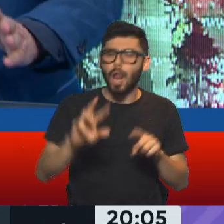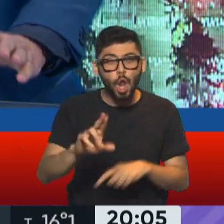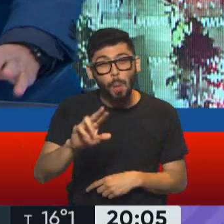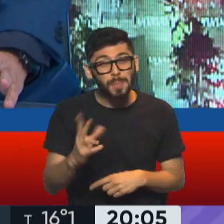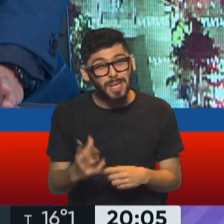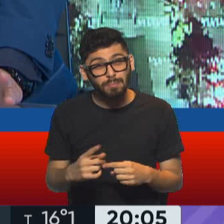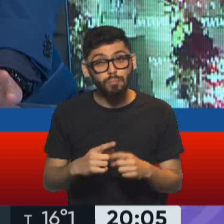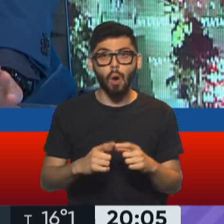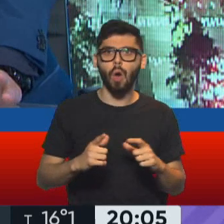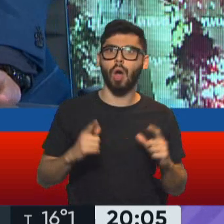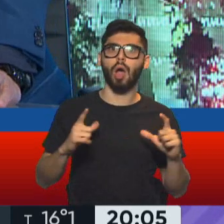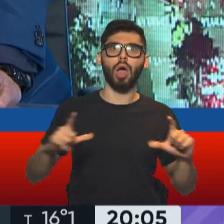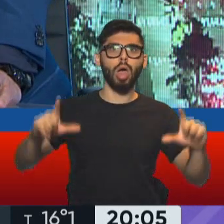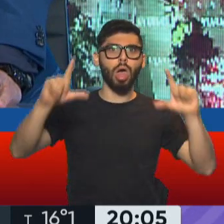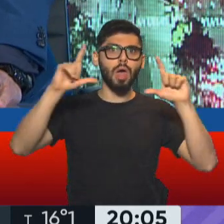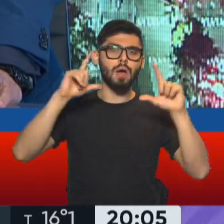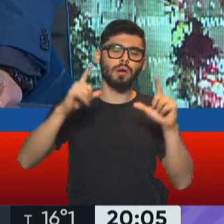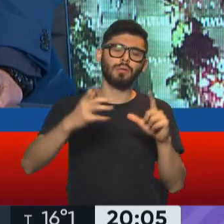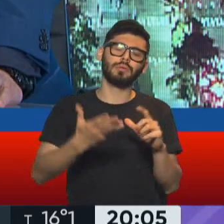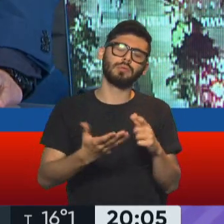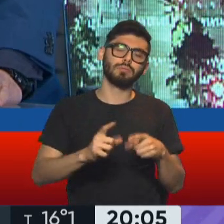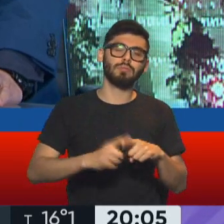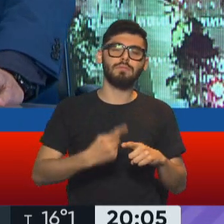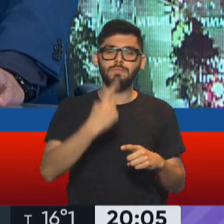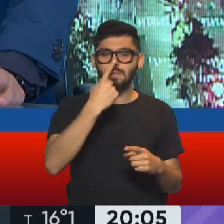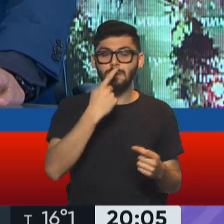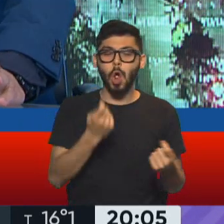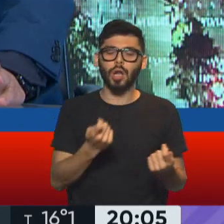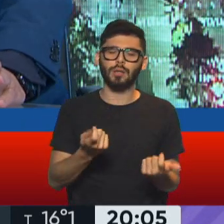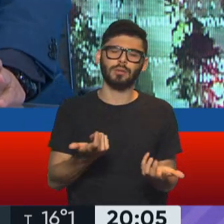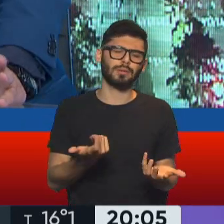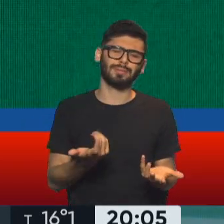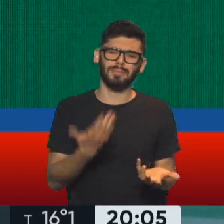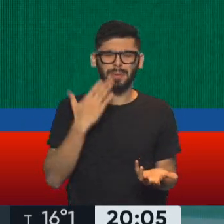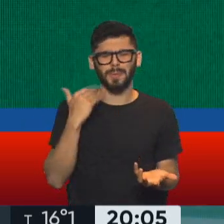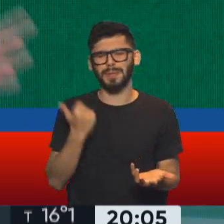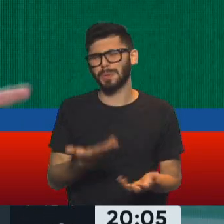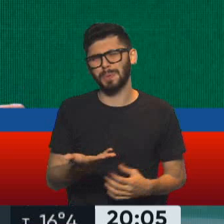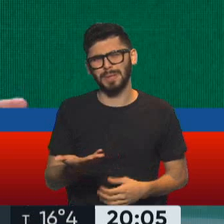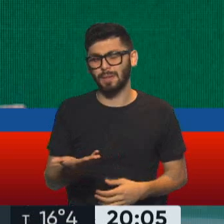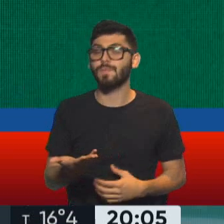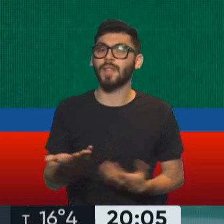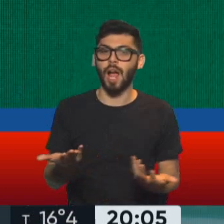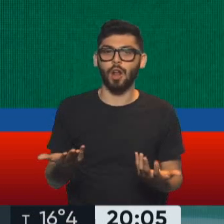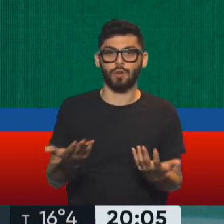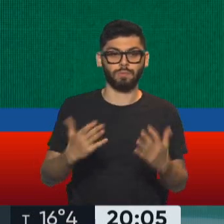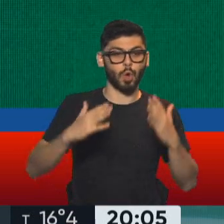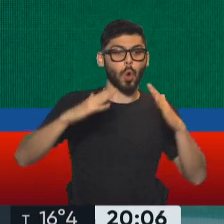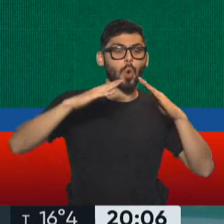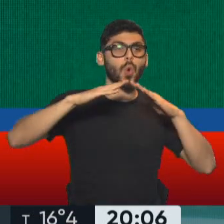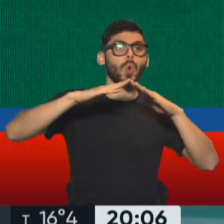una utilización política lamentable, claro, verdaderamente no se puede lamentable. estar de acuerdo con ser una anticuarentena y a la